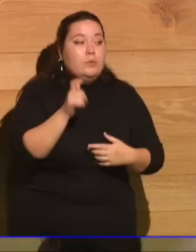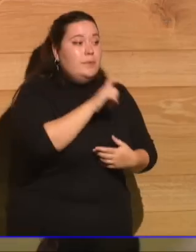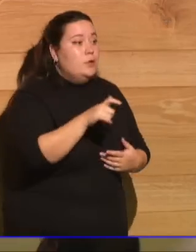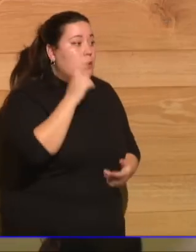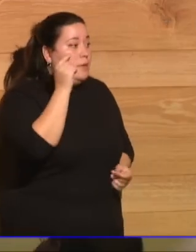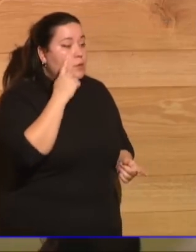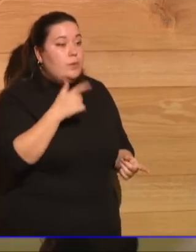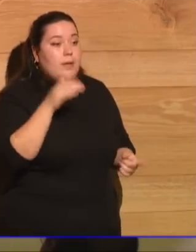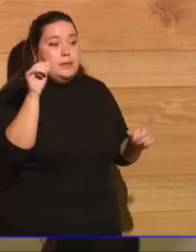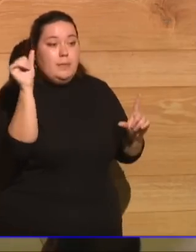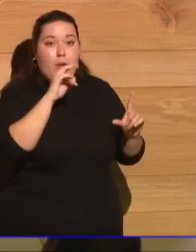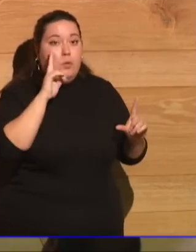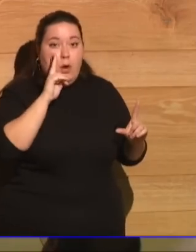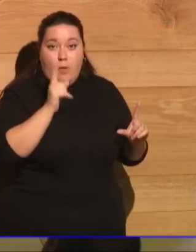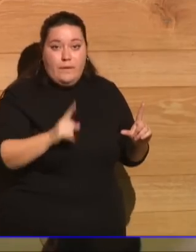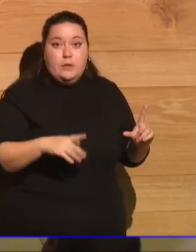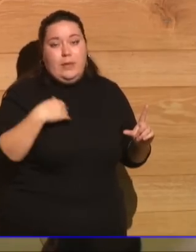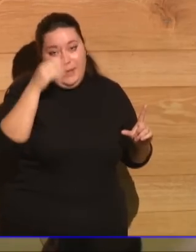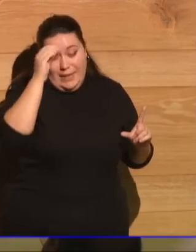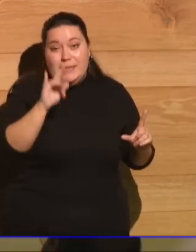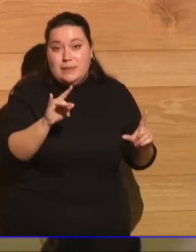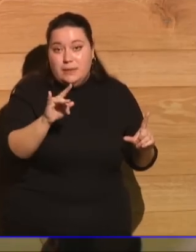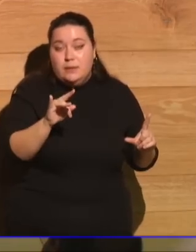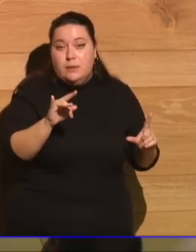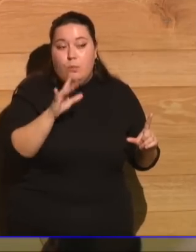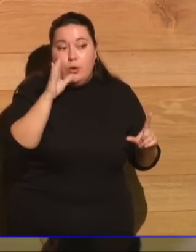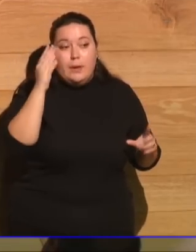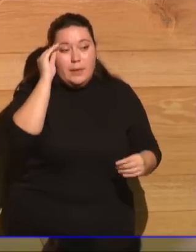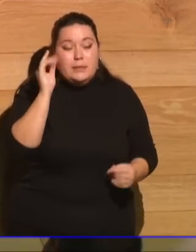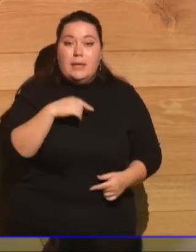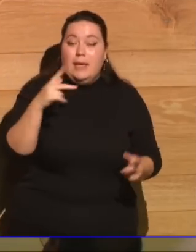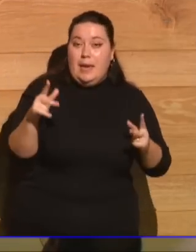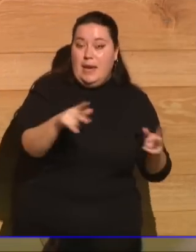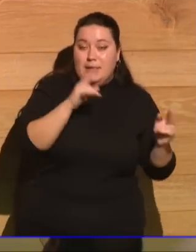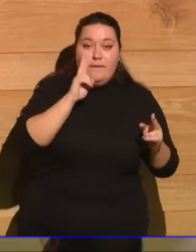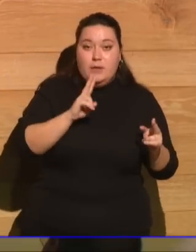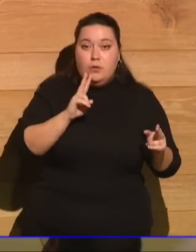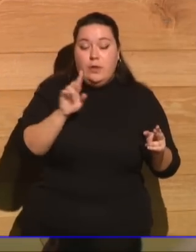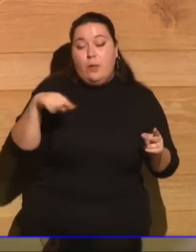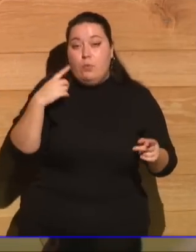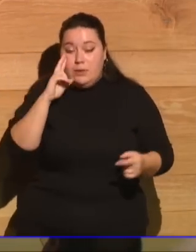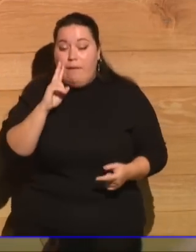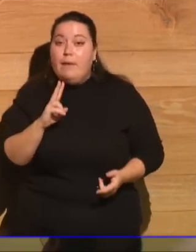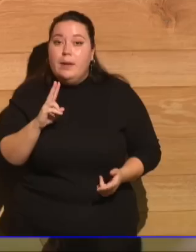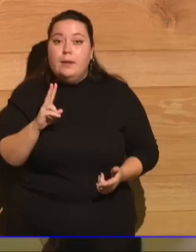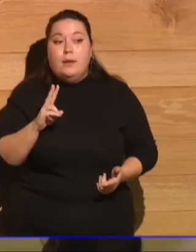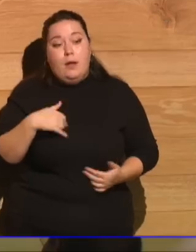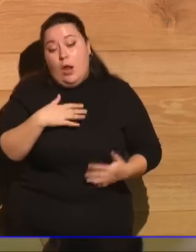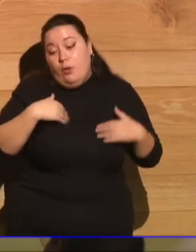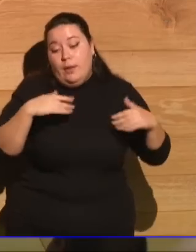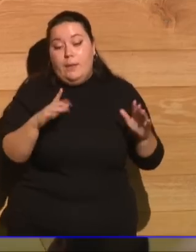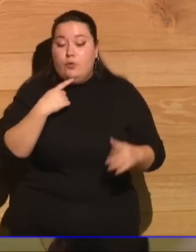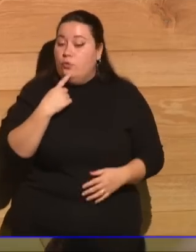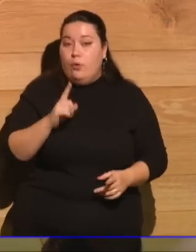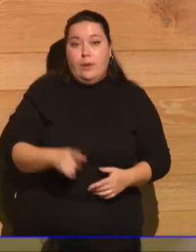va a descubrir que esa película no la ha visto, que cree que la ha visto porque visto la serie, piensa que claro. ha visto la serie y a lo mejor se la va a poner. Haz lo que quieras, pero yo